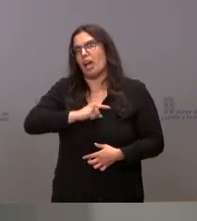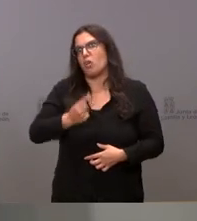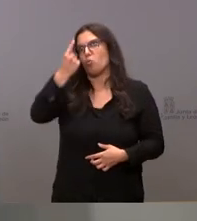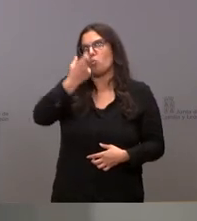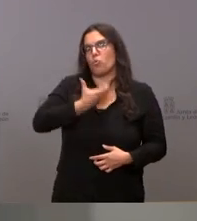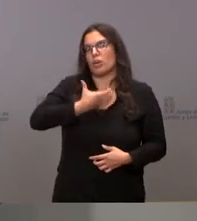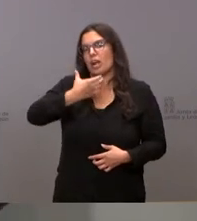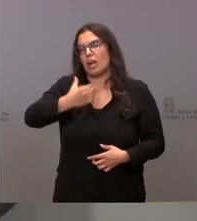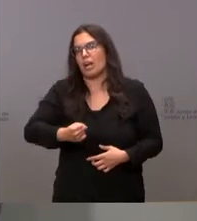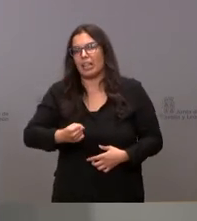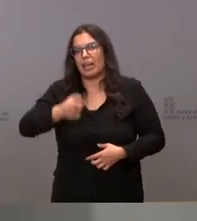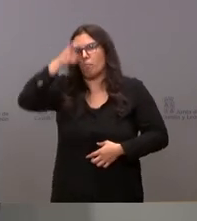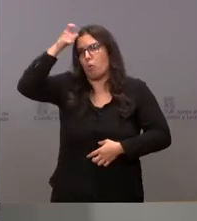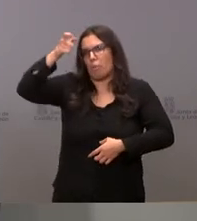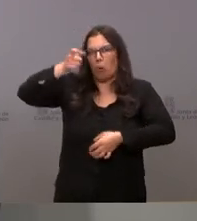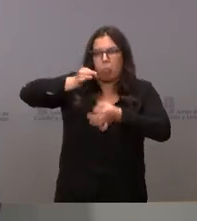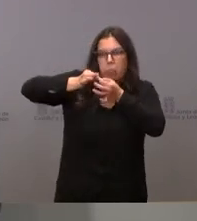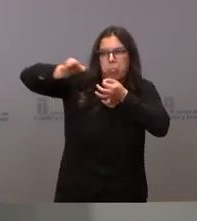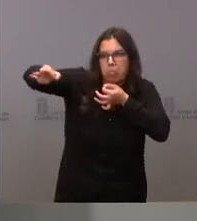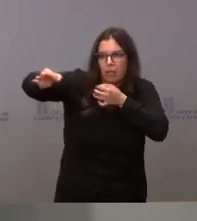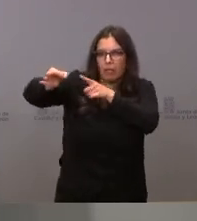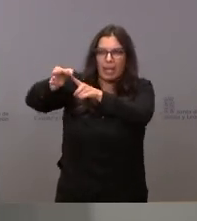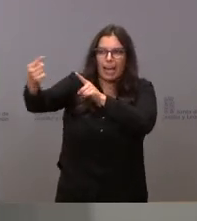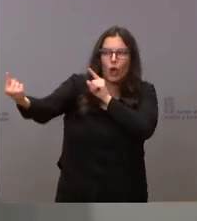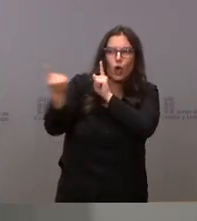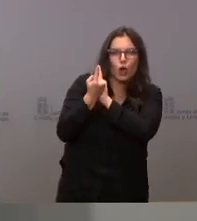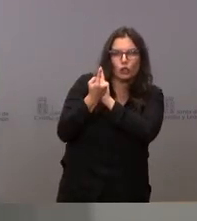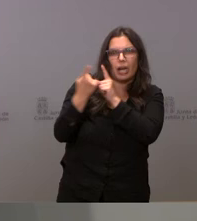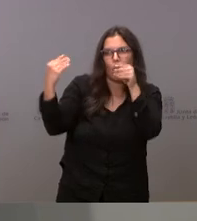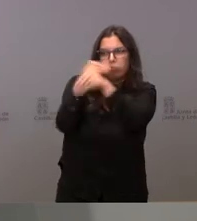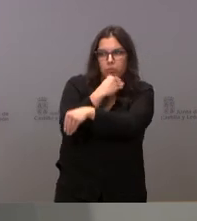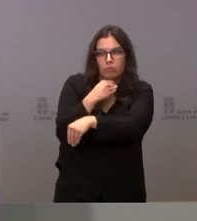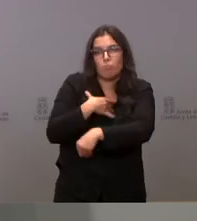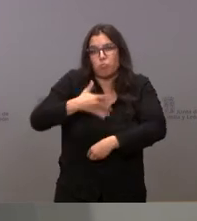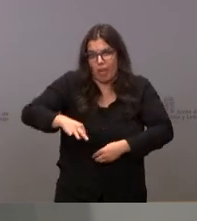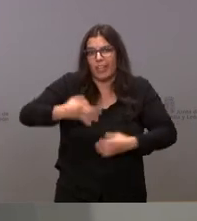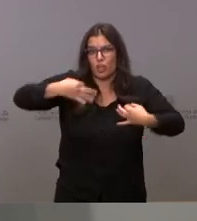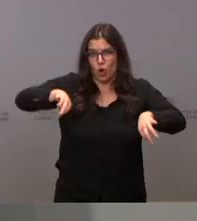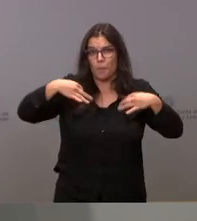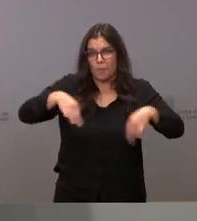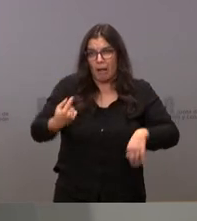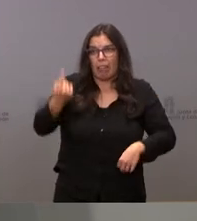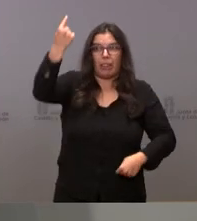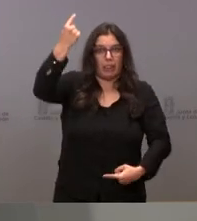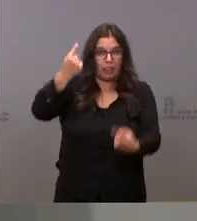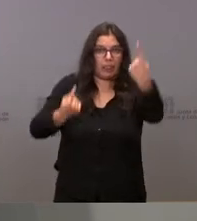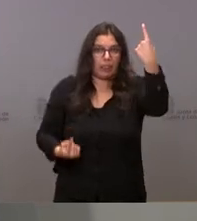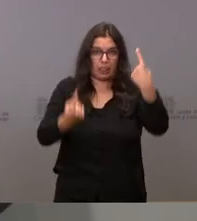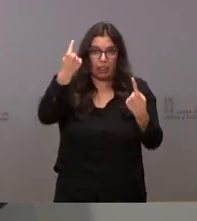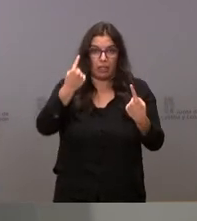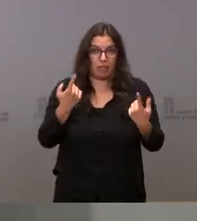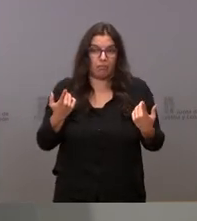en Tiñosillos o en donde sea, bueno, pues que se manifieste en contra, y eso es lo normal. Lo que sería extraordinario es